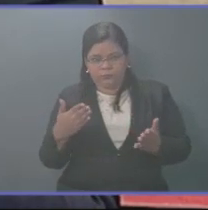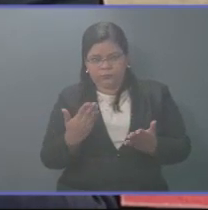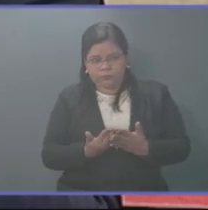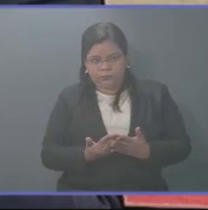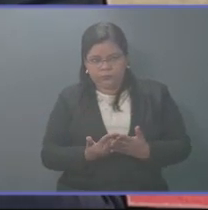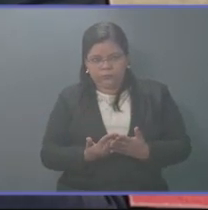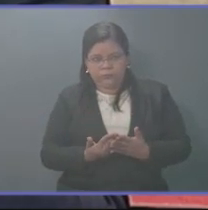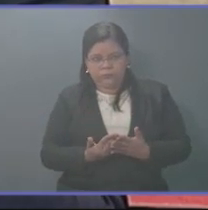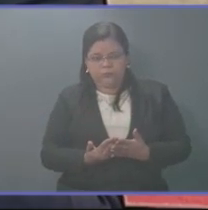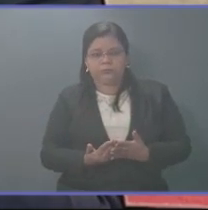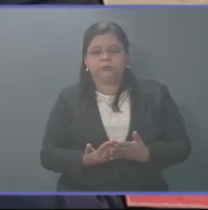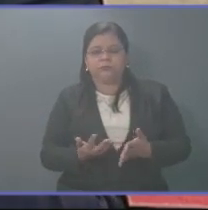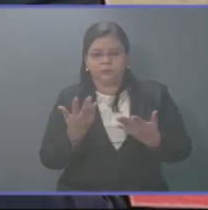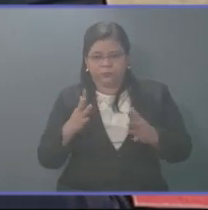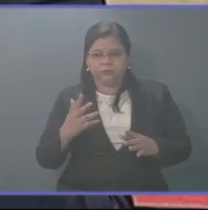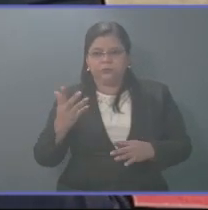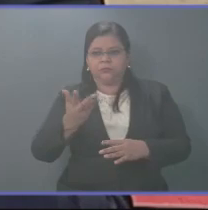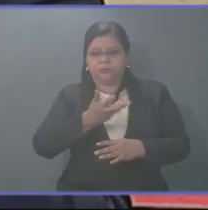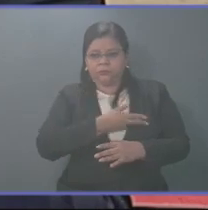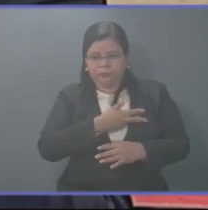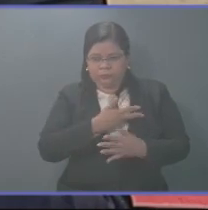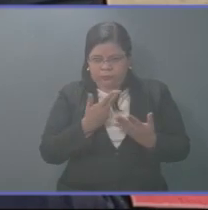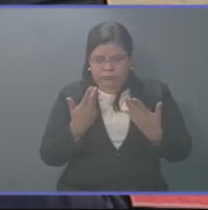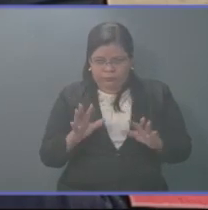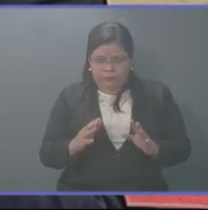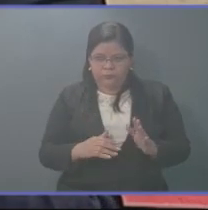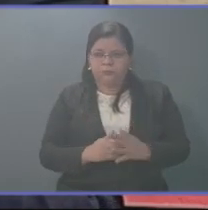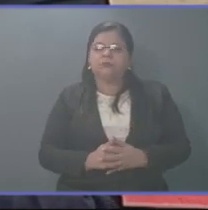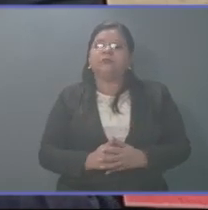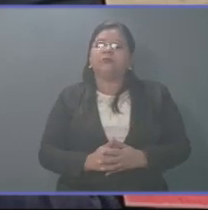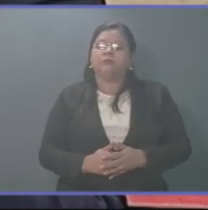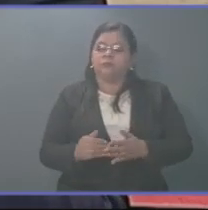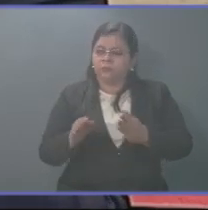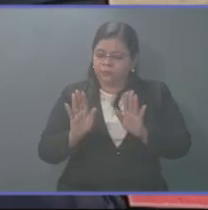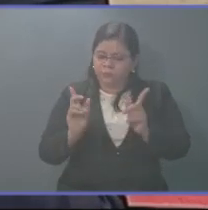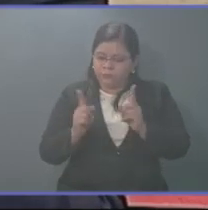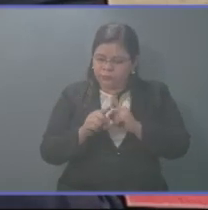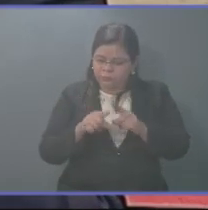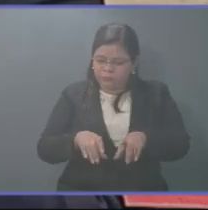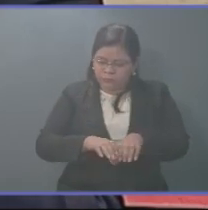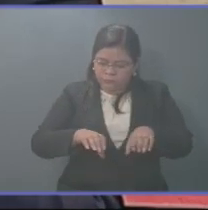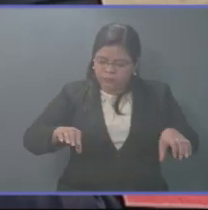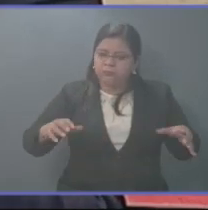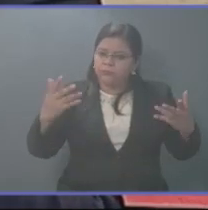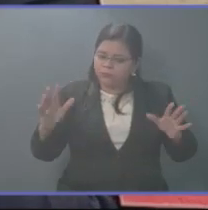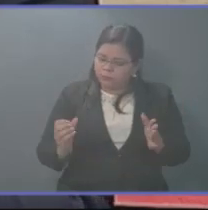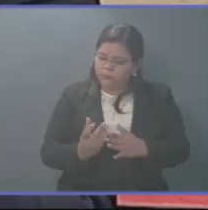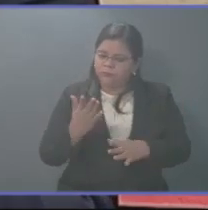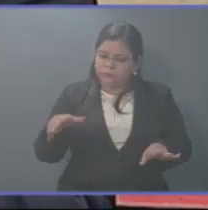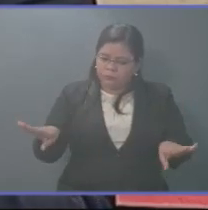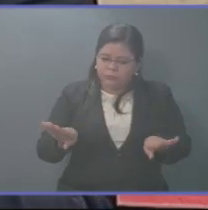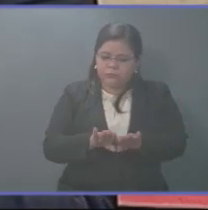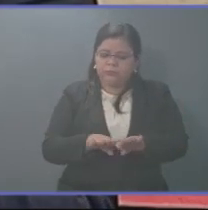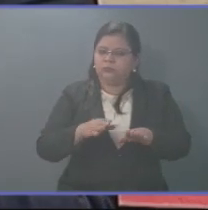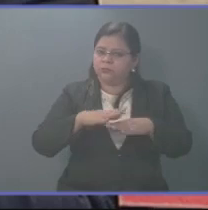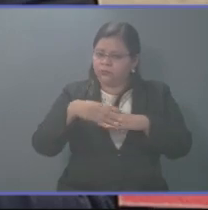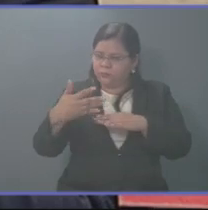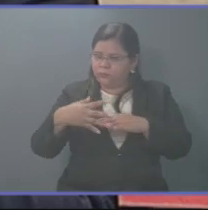reparación, llegamos, abrimos, cambiamos el tubo, ponemos uno nuevo, cerramos y nos